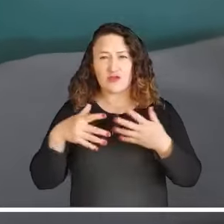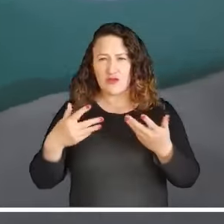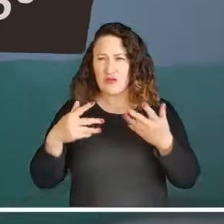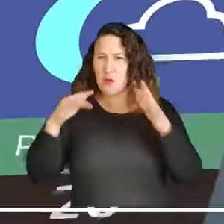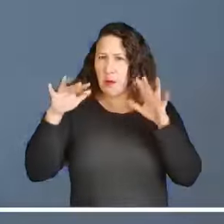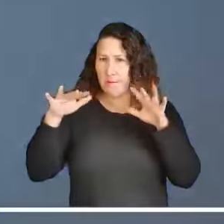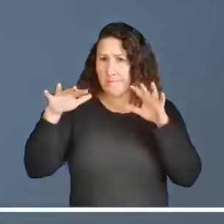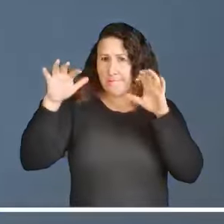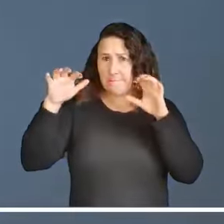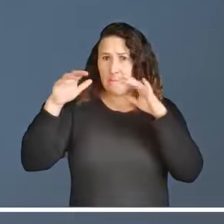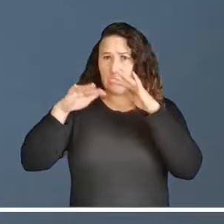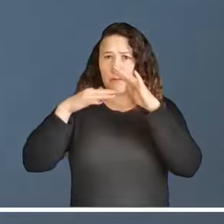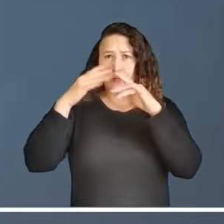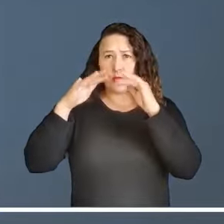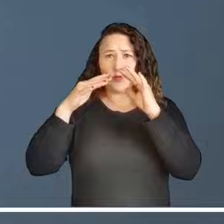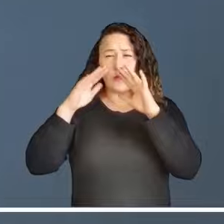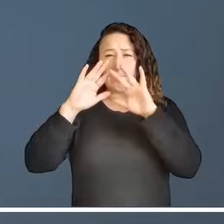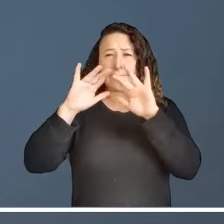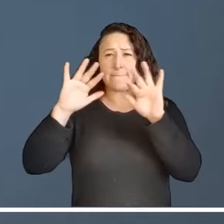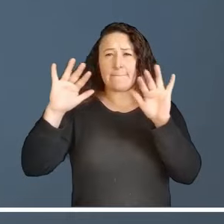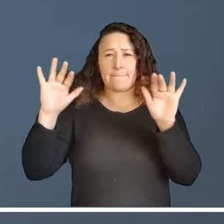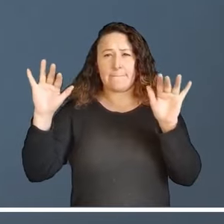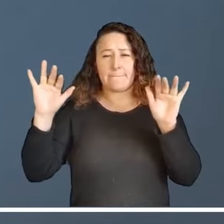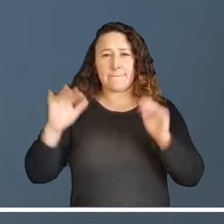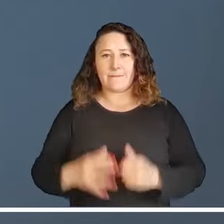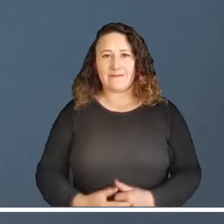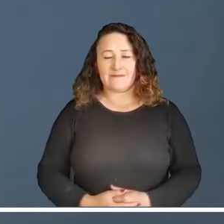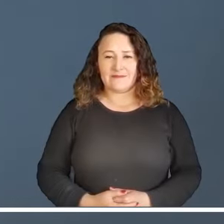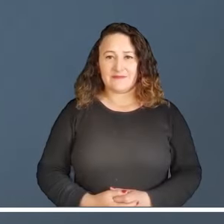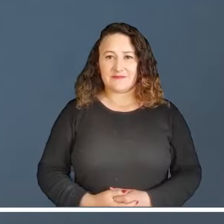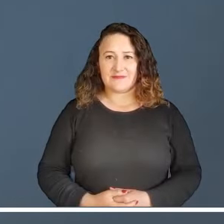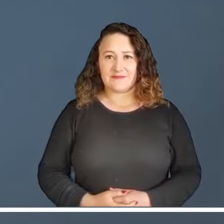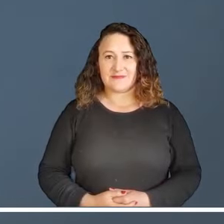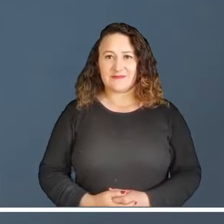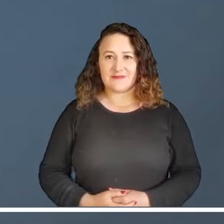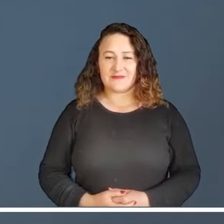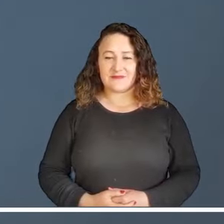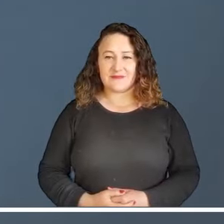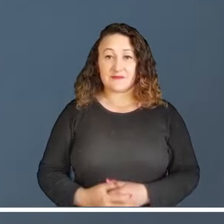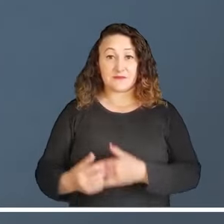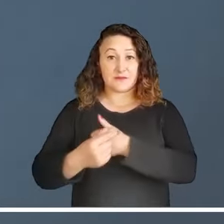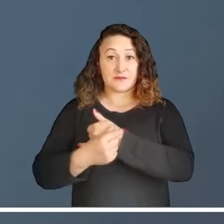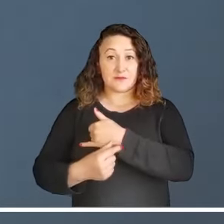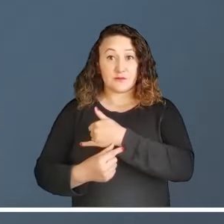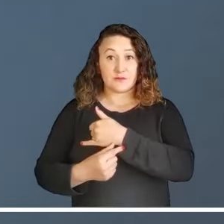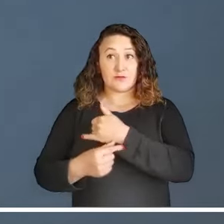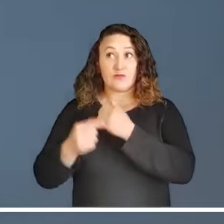También las islas seguirán bajo la influencia del tiempo seco y el cielo mayormente despejado.